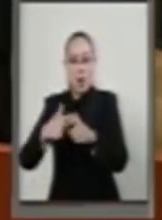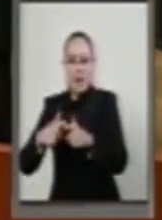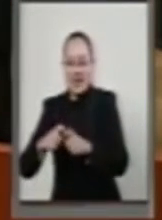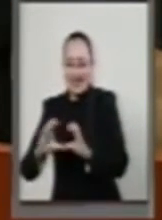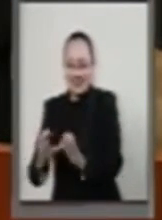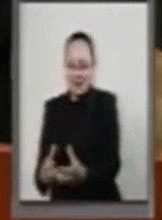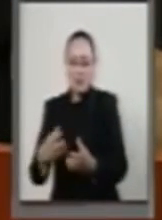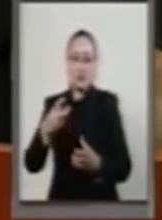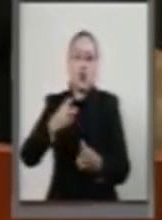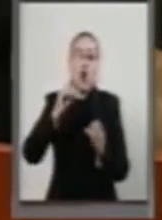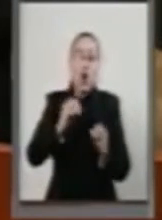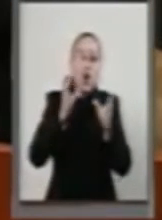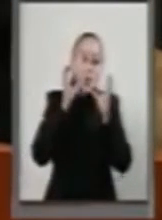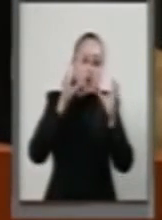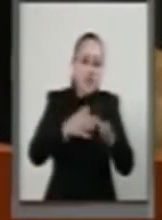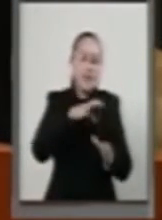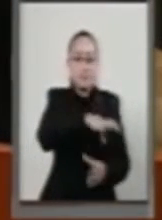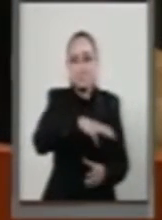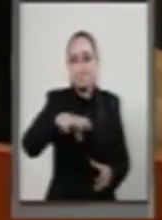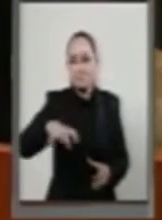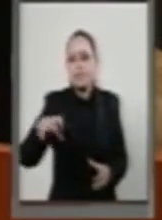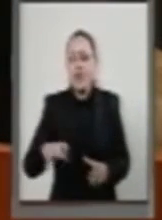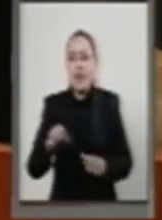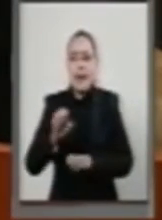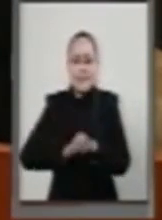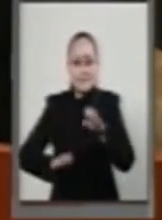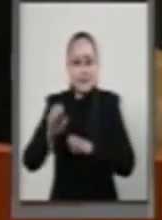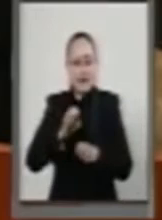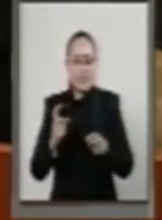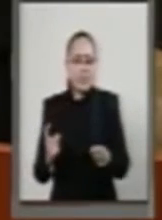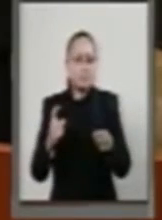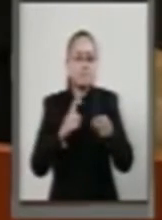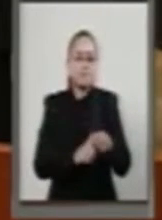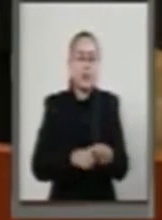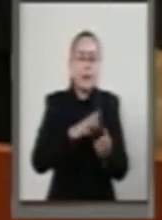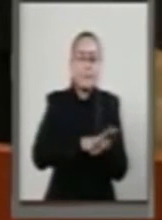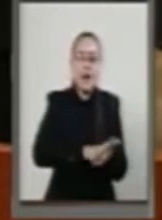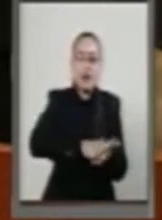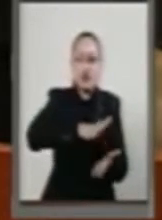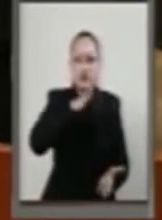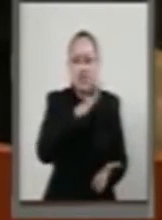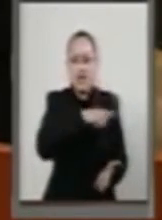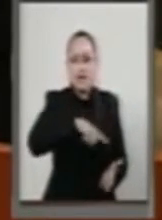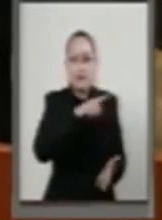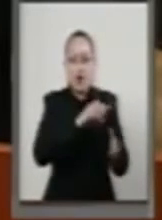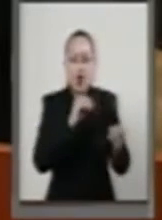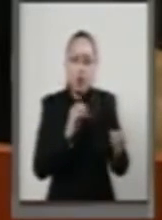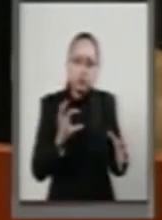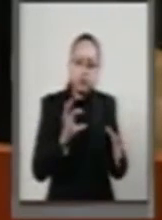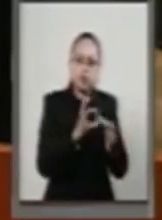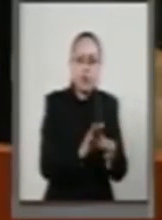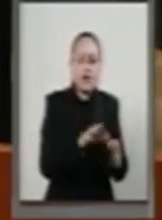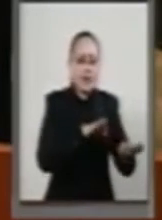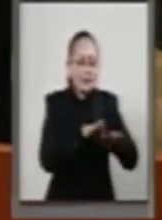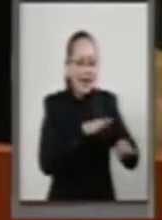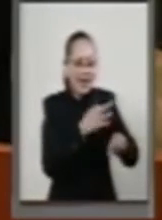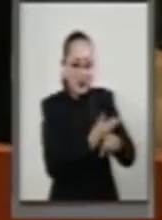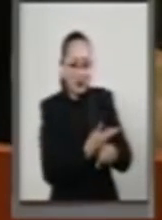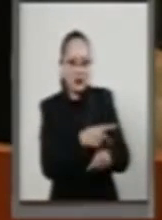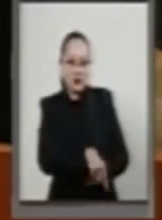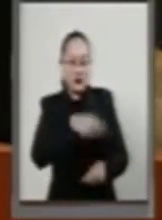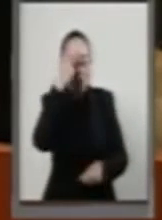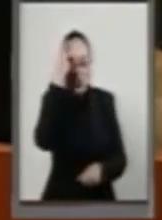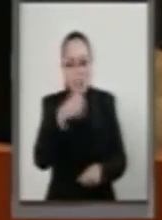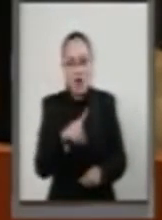cooperativas, de las comunidades, empresas que pertenezcan mayoritariamente o exclusivamente a los trabajadores y